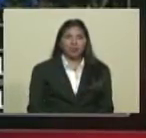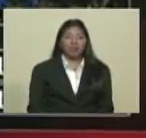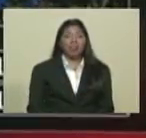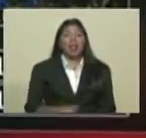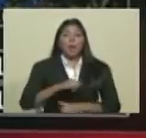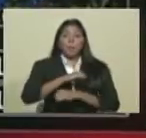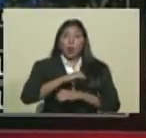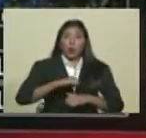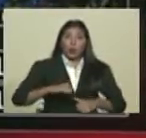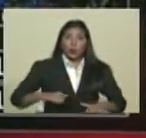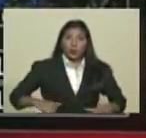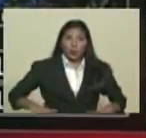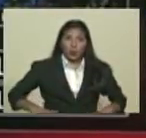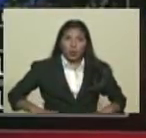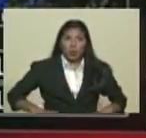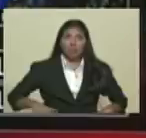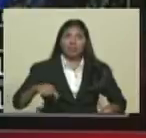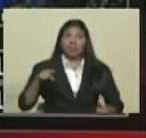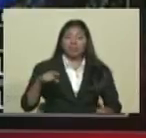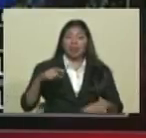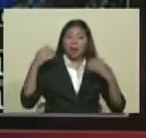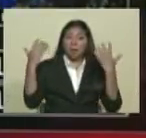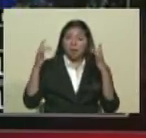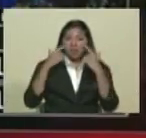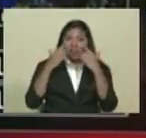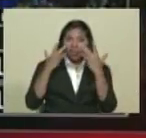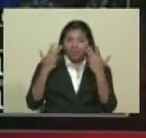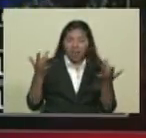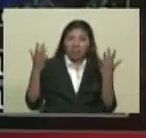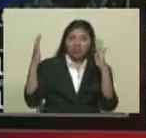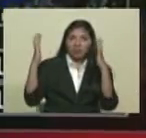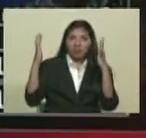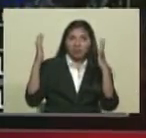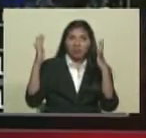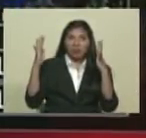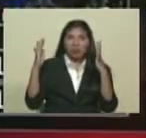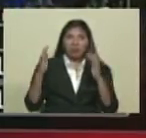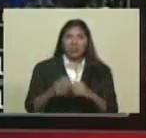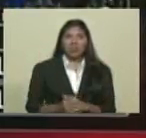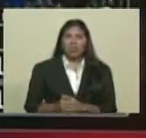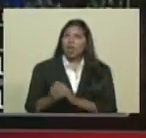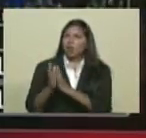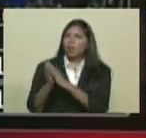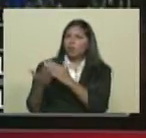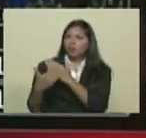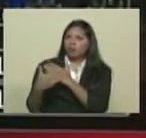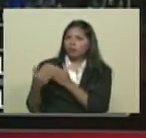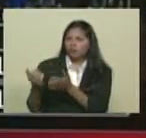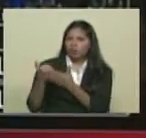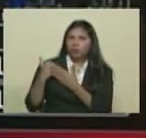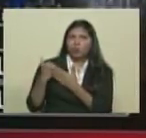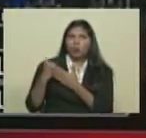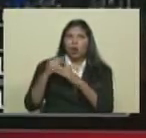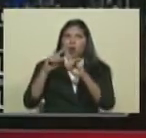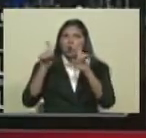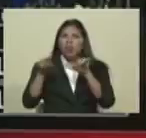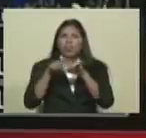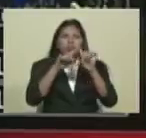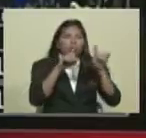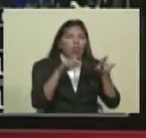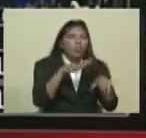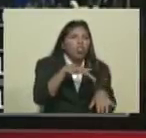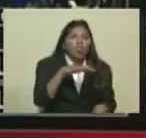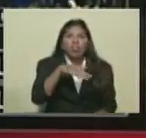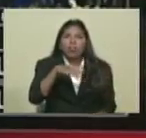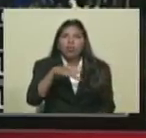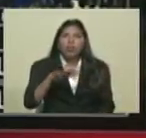Portuguesa, portuguesa, por ahí estaban aplaudiendo. ¿Ah? Si me pudieras ayudar, Bencir, y me dices los otros cuadritos, por favor, donde hay